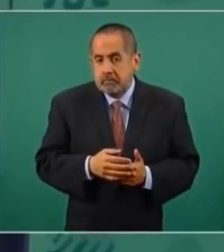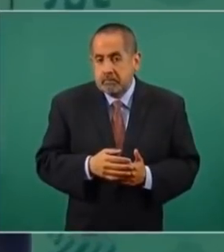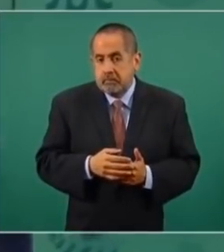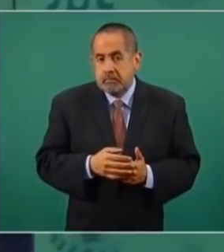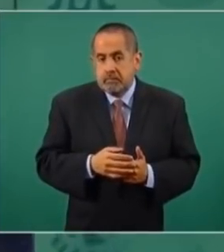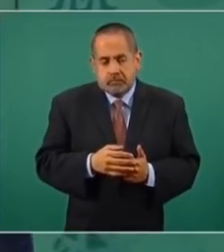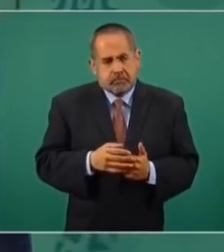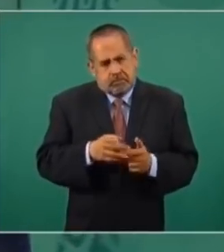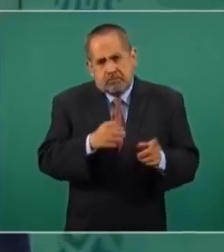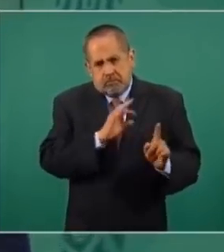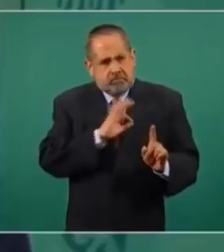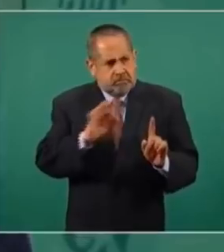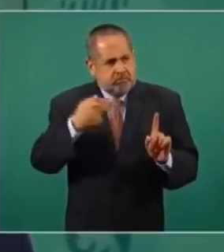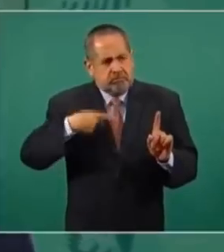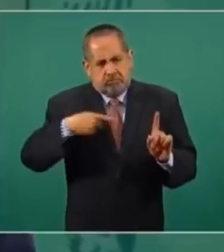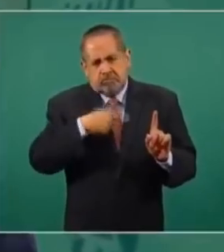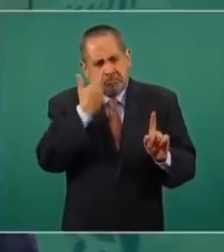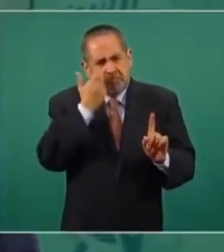lo puede hacer.